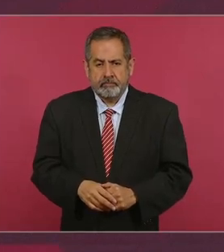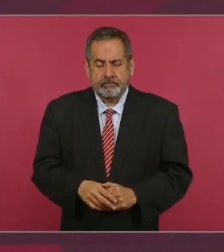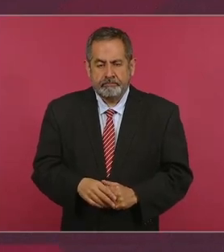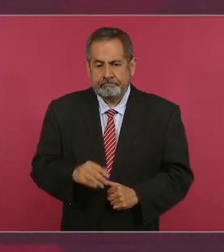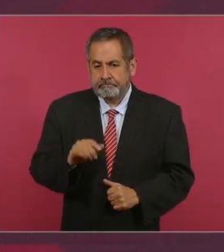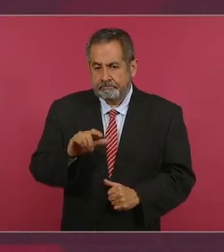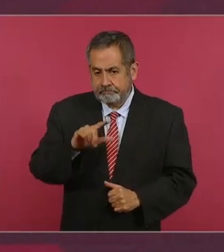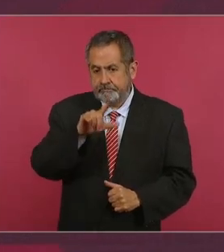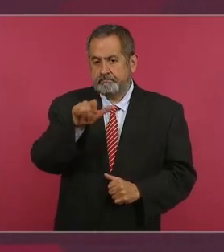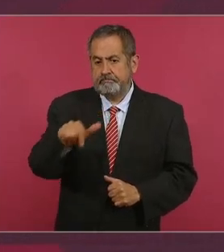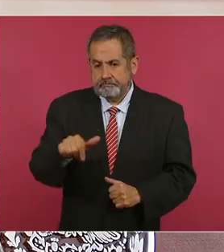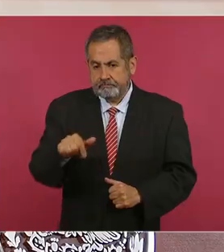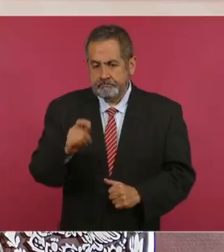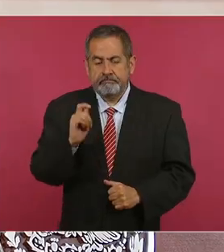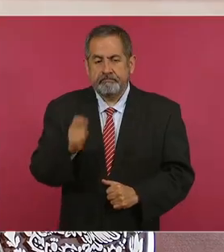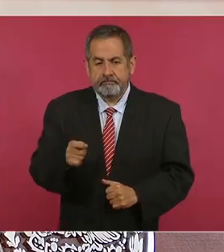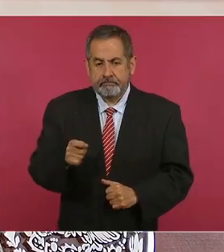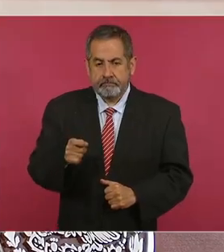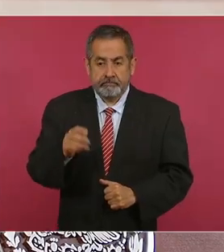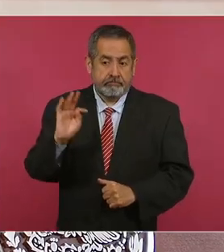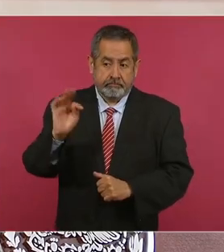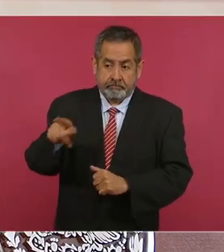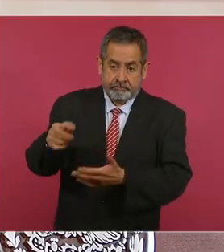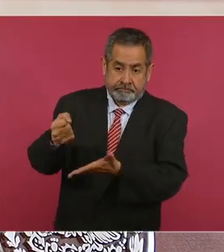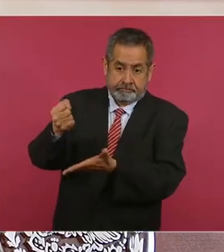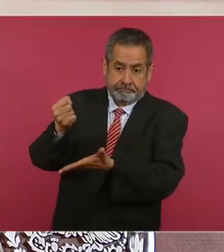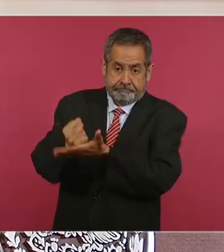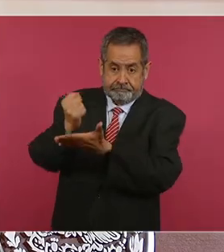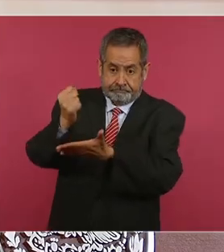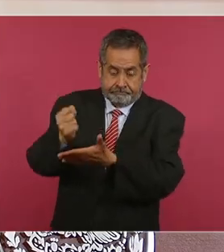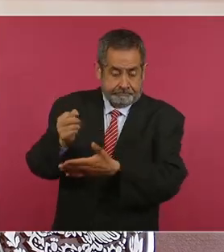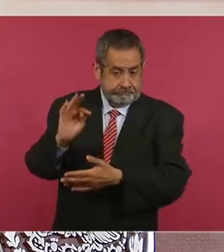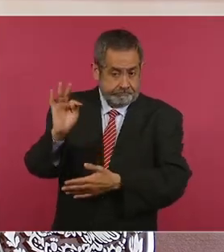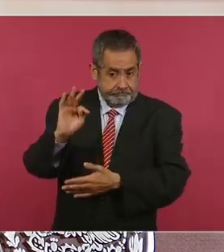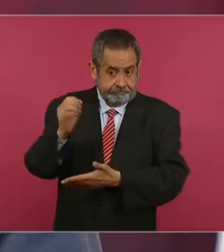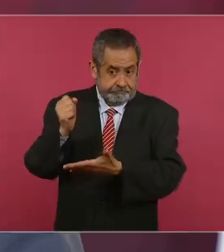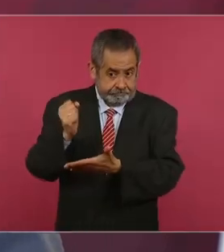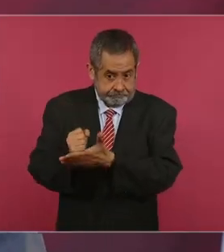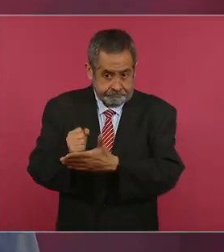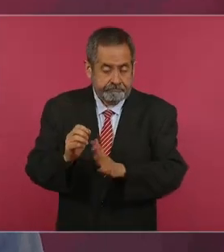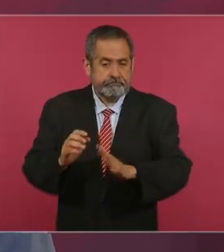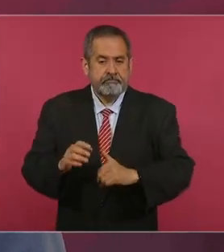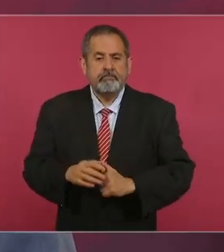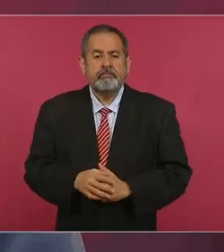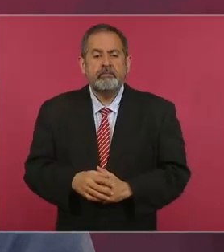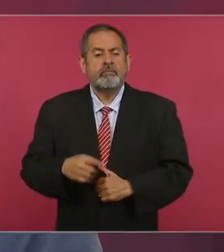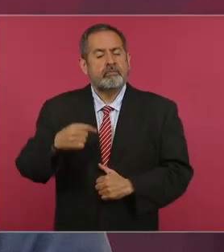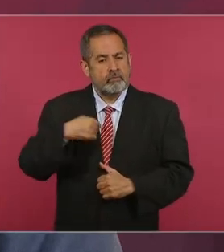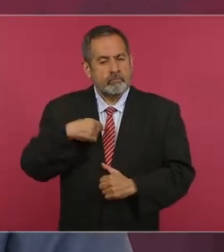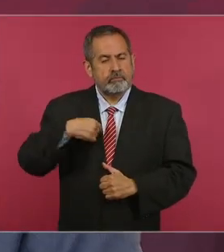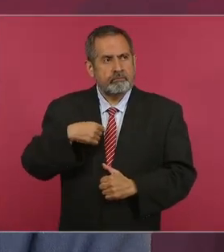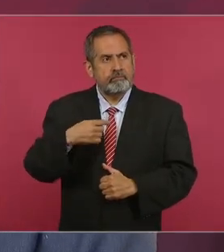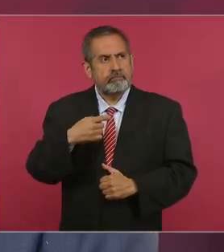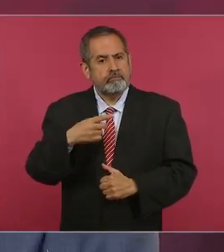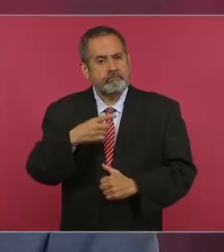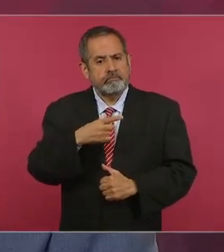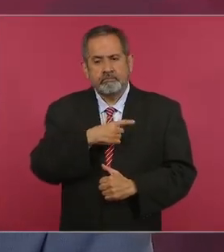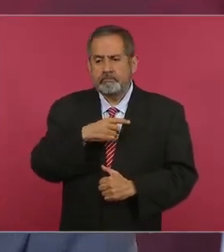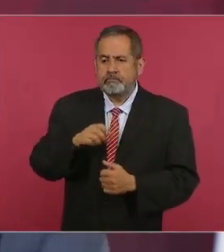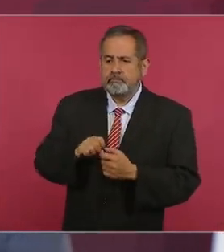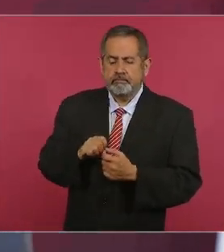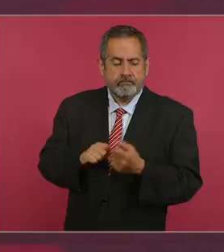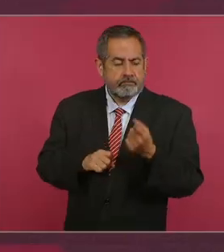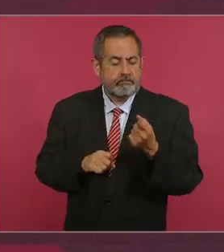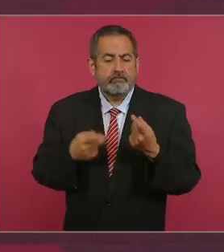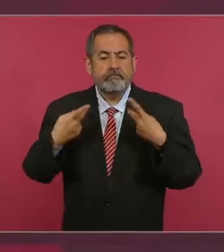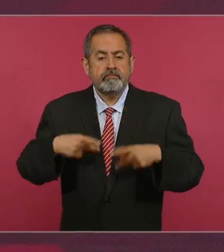Después de eso, si la aprueban, yo voy a enviar una